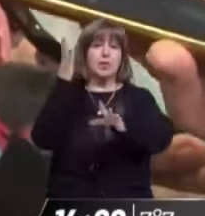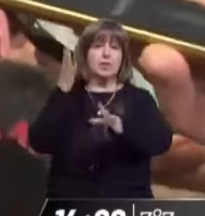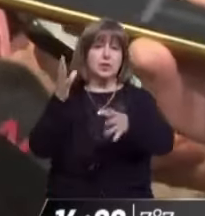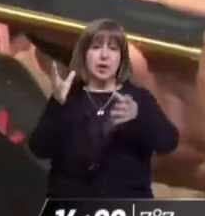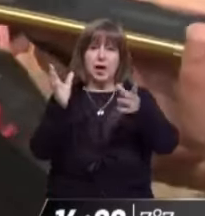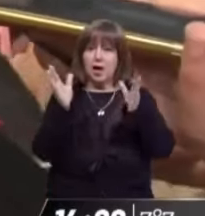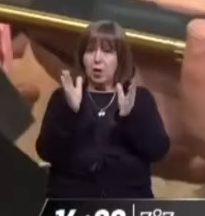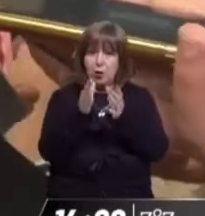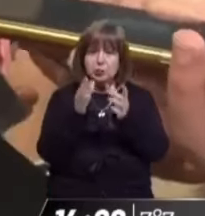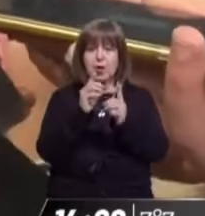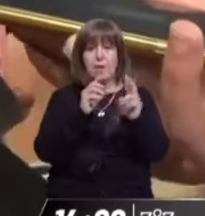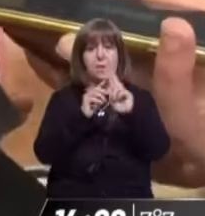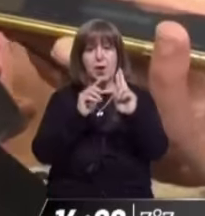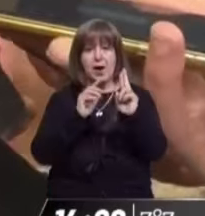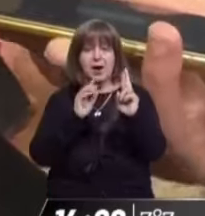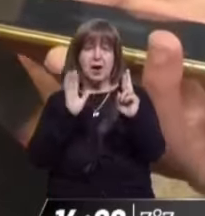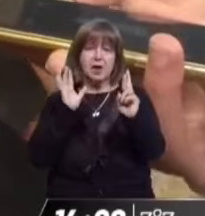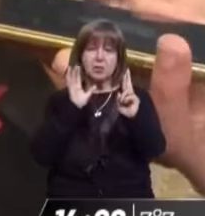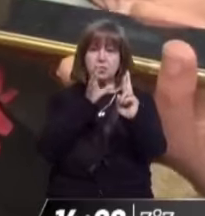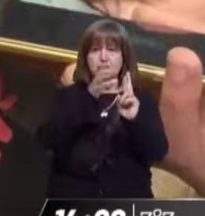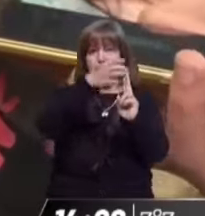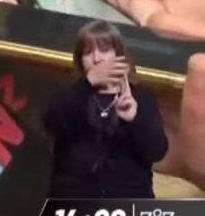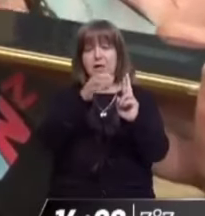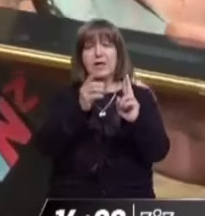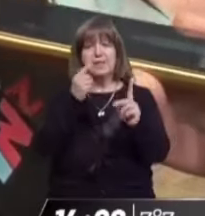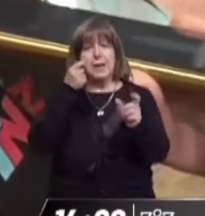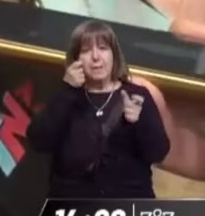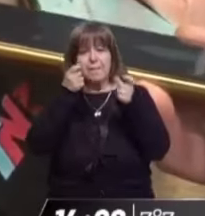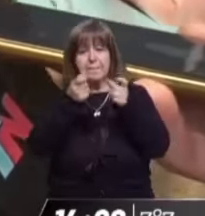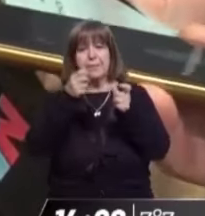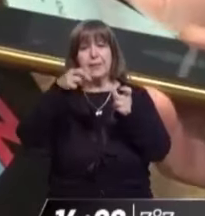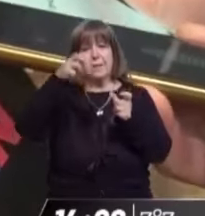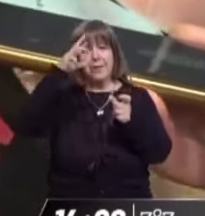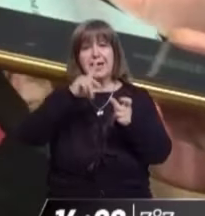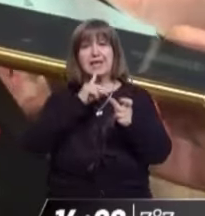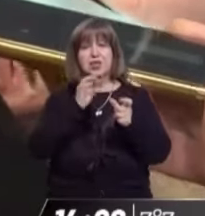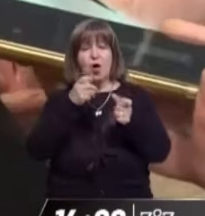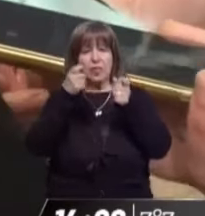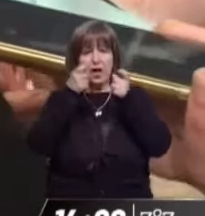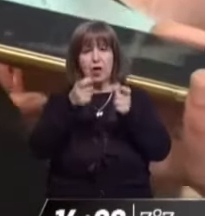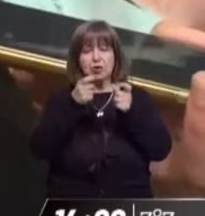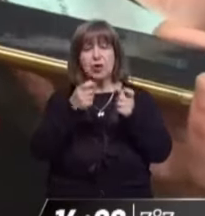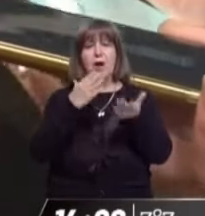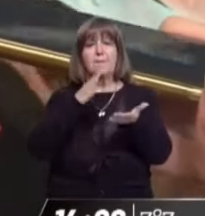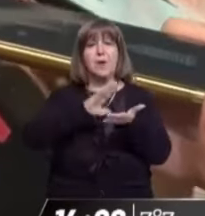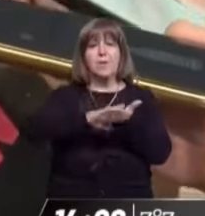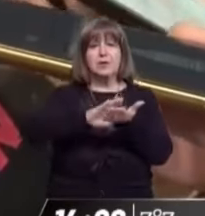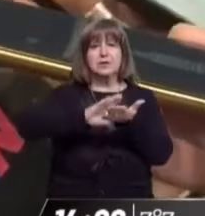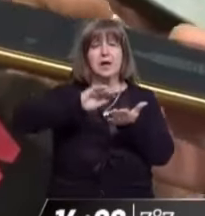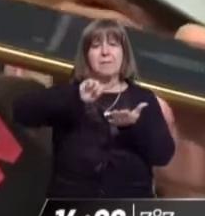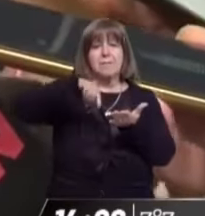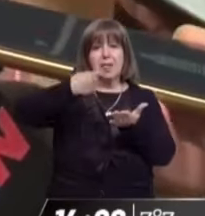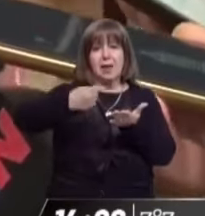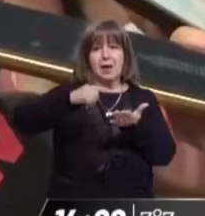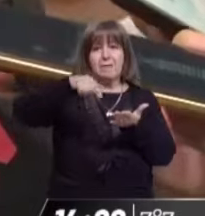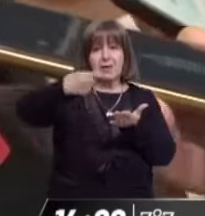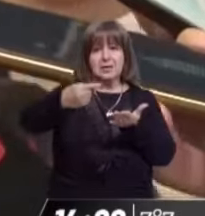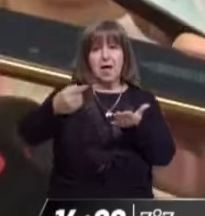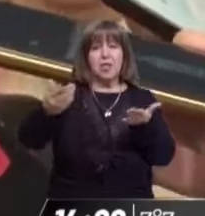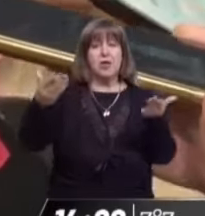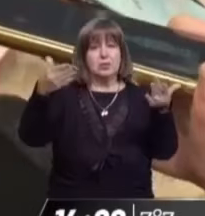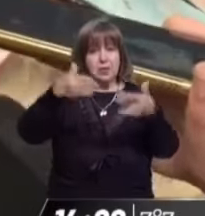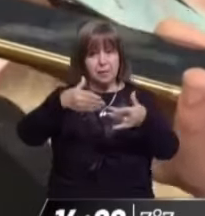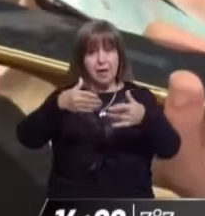comprometido, incluso con la perito de control que se ha propuesto esta semana para que mañana y pasado estén en las pericias que se llevan a